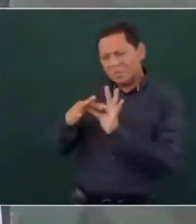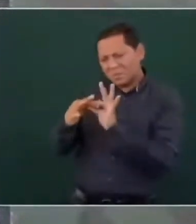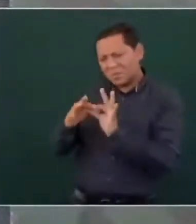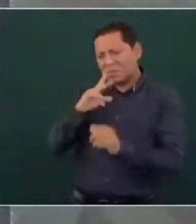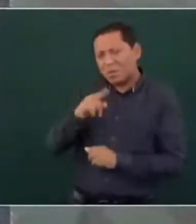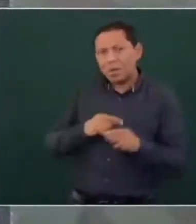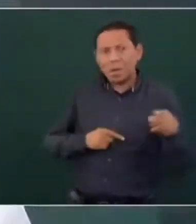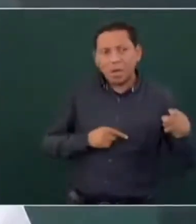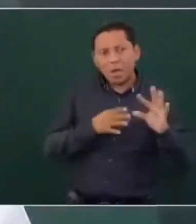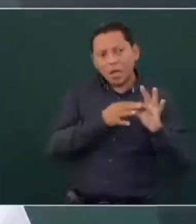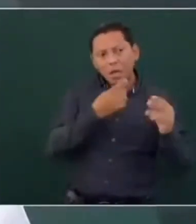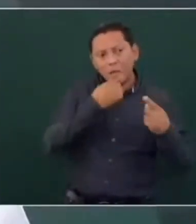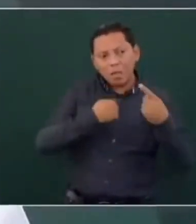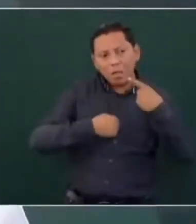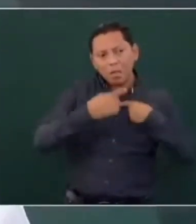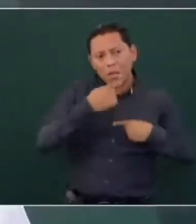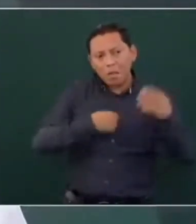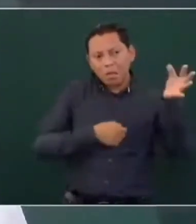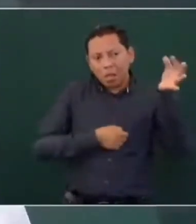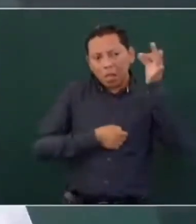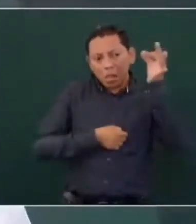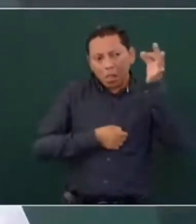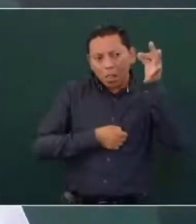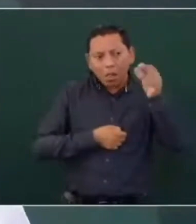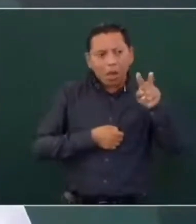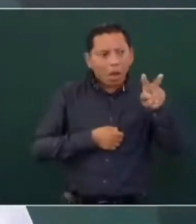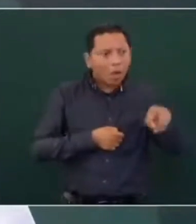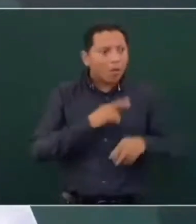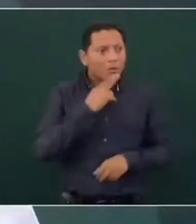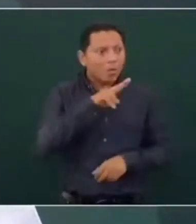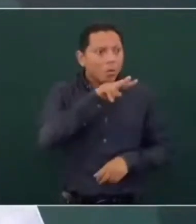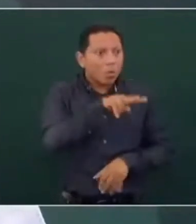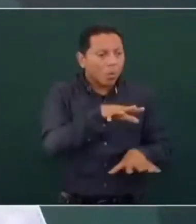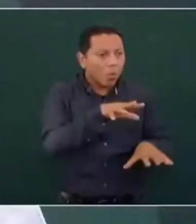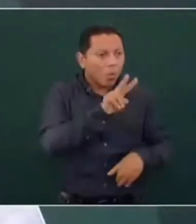el cerebro de que eso es la modernidad,